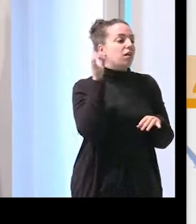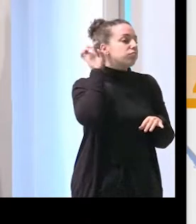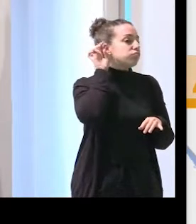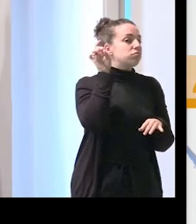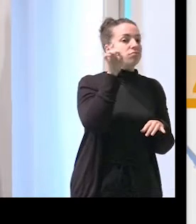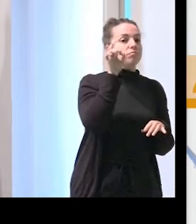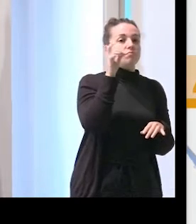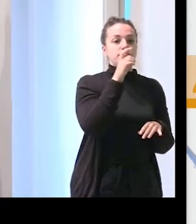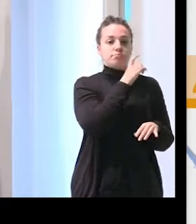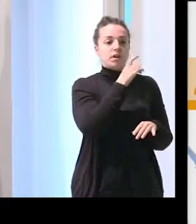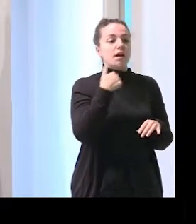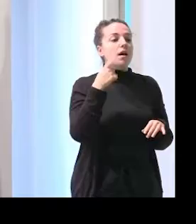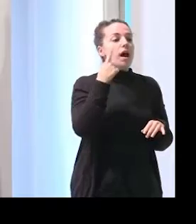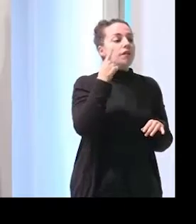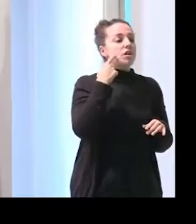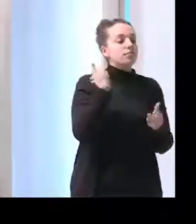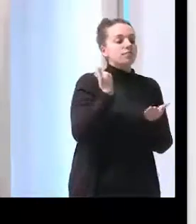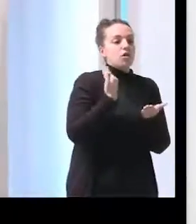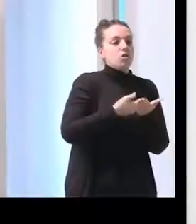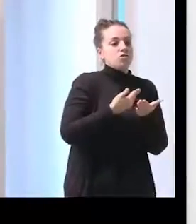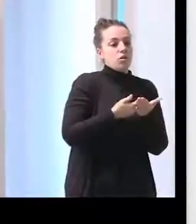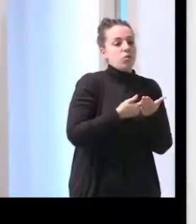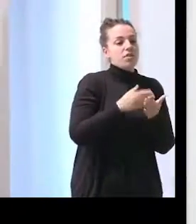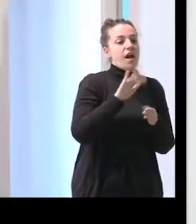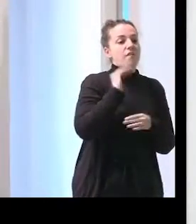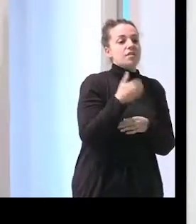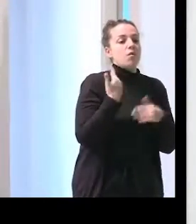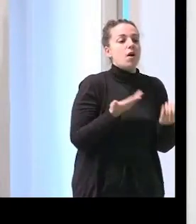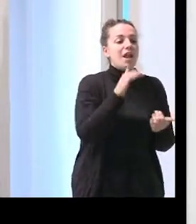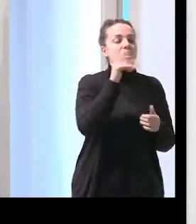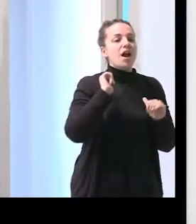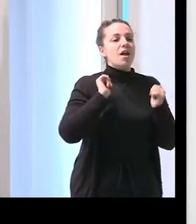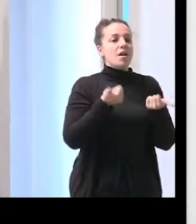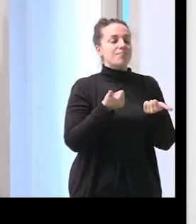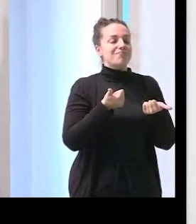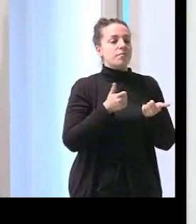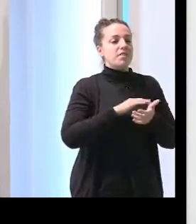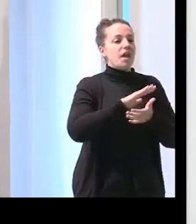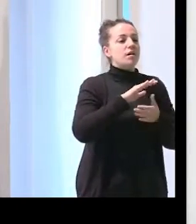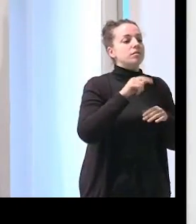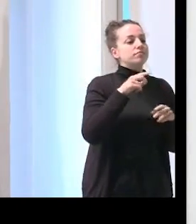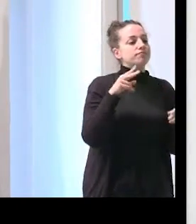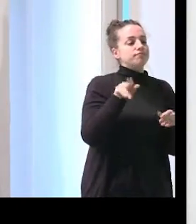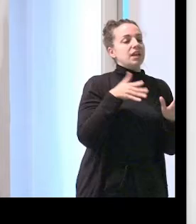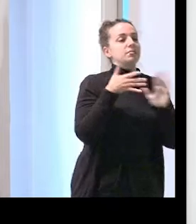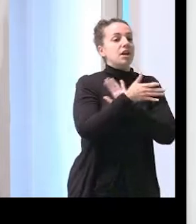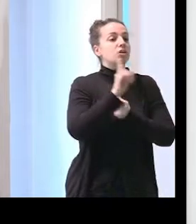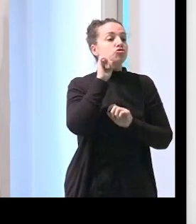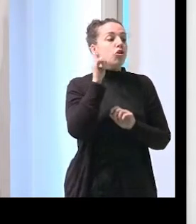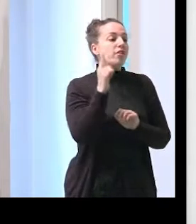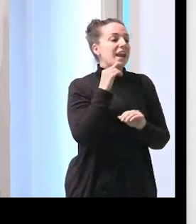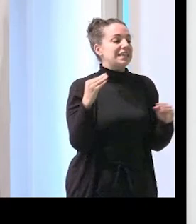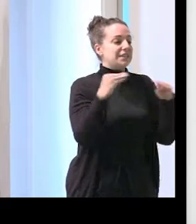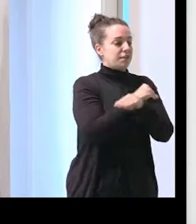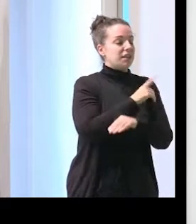consecuencias que tiene esta sordera y un poco a definirla, ¿vale? Bien, vamos a empezar por definir qué es una sordera asimétrica, y es una sordera en que en